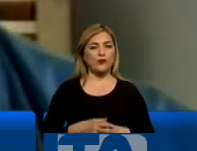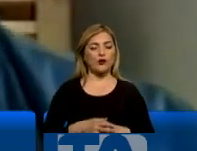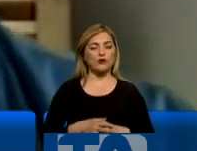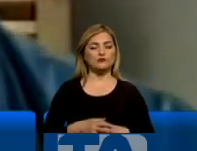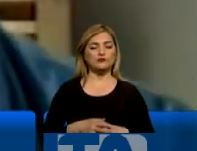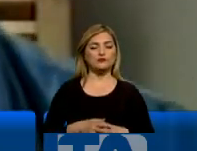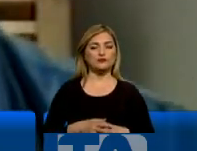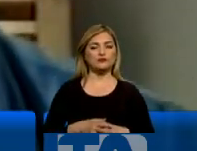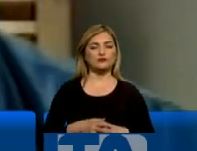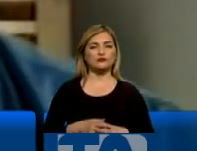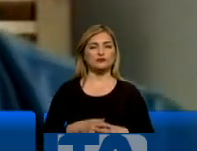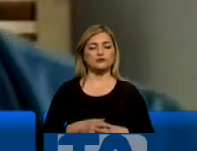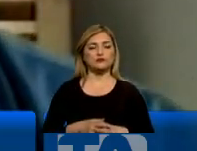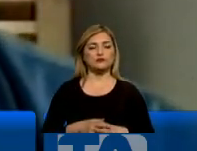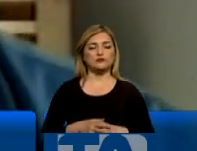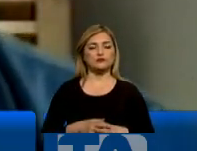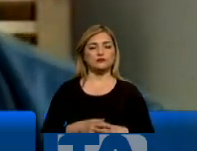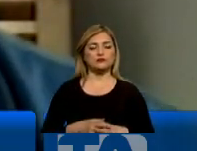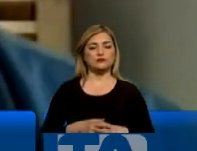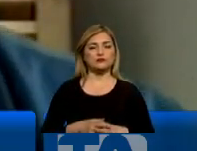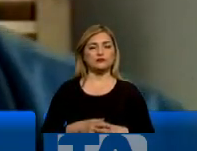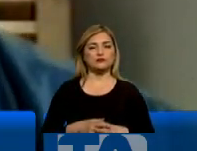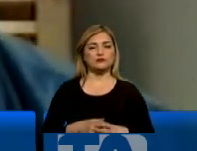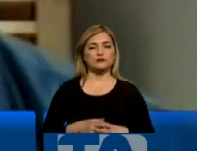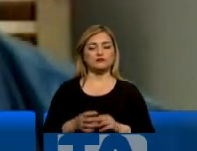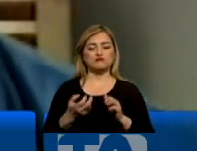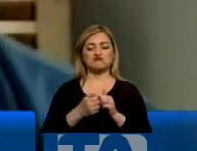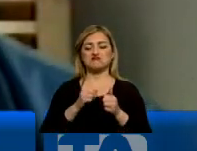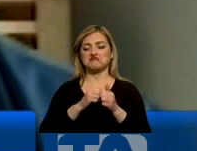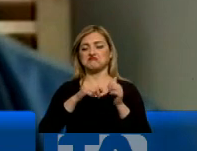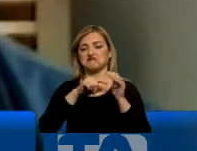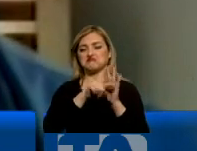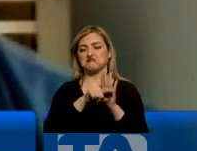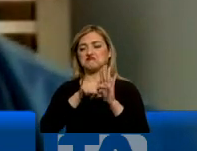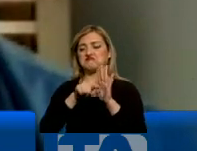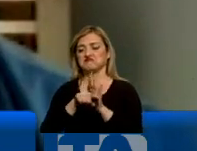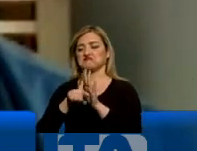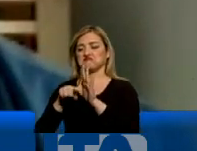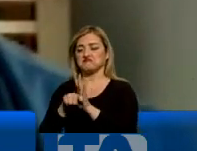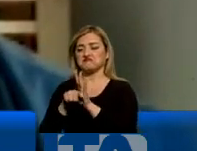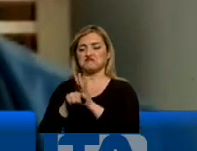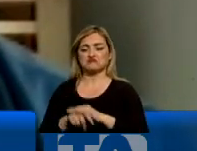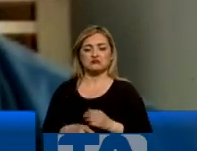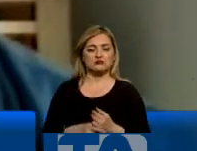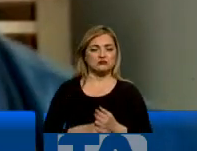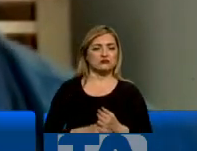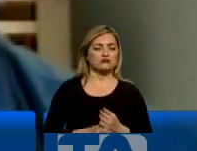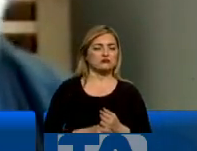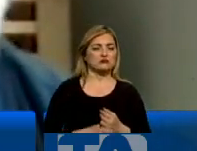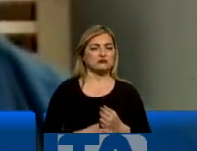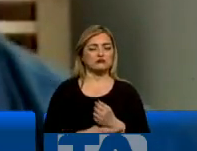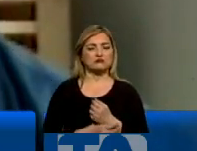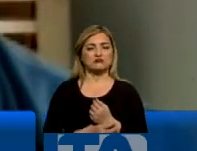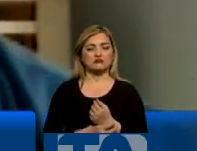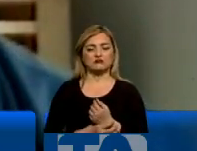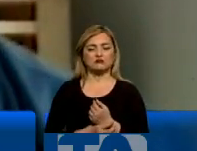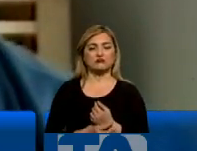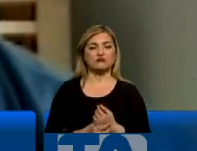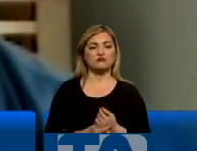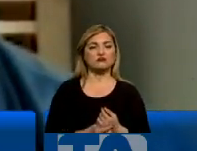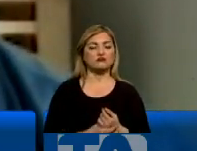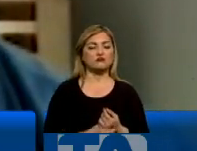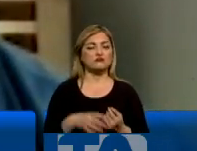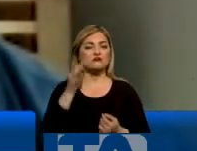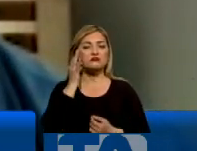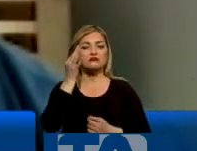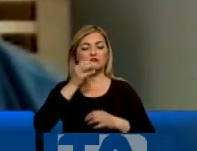un cúmulo de señales más bien negativas que nos hacen vislumbrar con pesimismo el